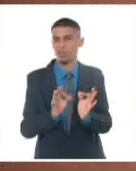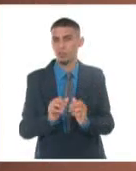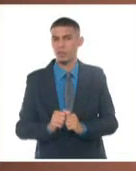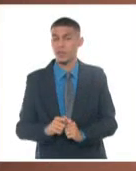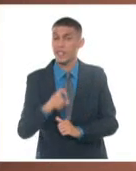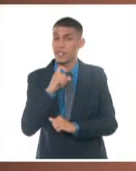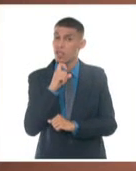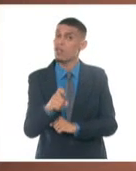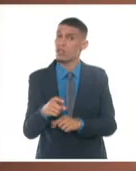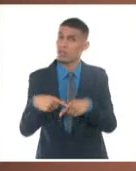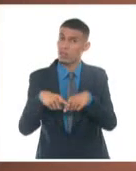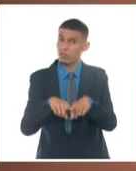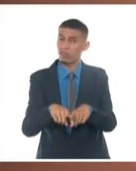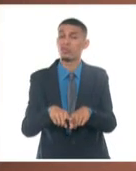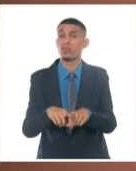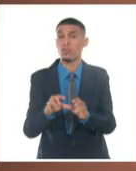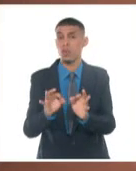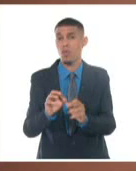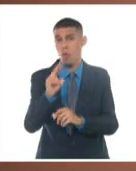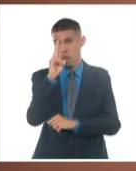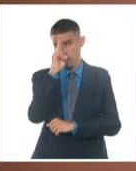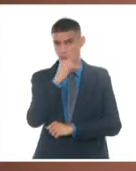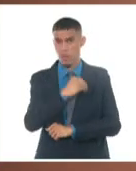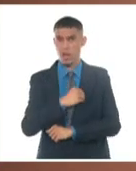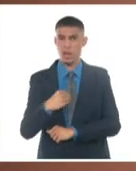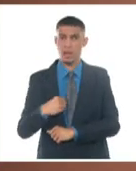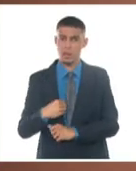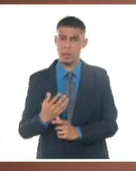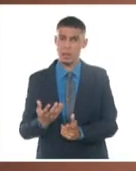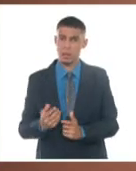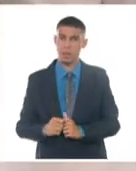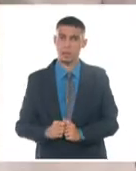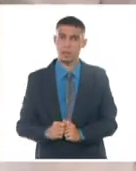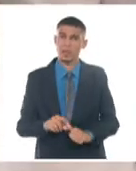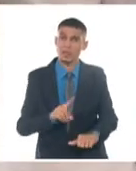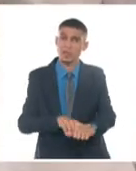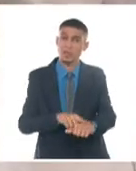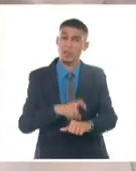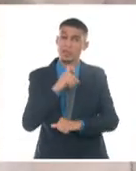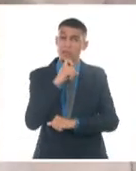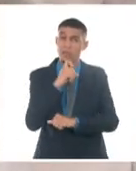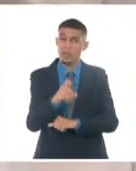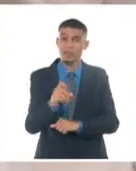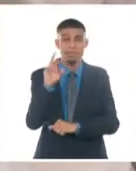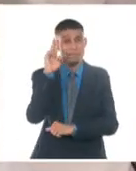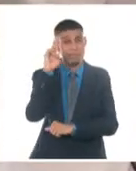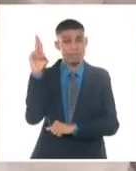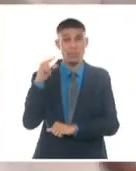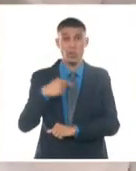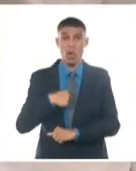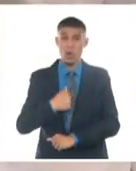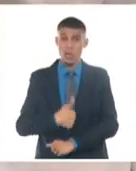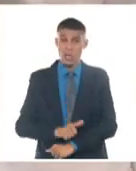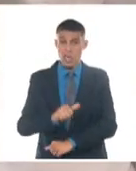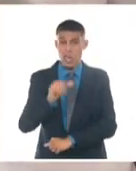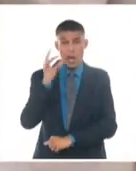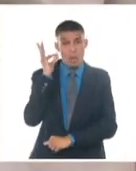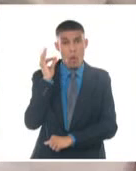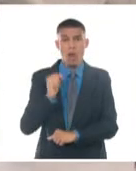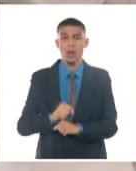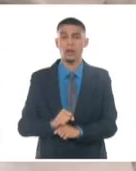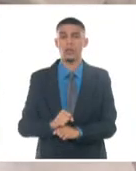difícil convivir 2 médicos juntos, pero hemos hecho, debemos subsistir. En tiempos difíciles, incluso cuando tuvimos nuestra niña, estábamos en lluvia en